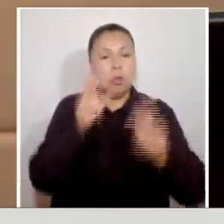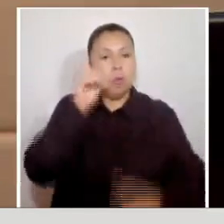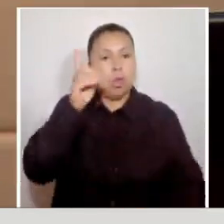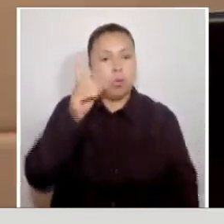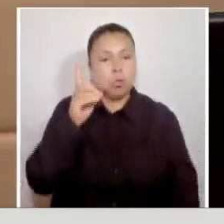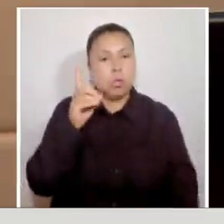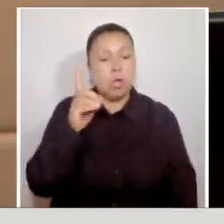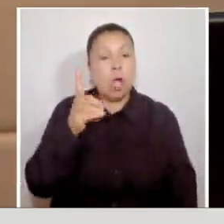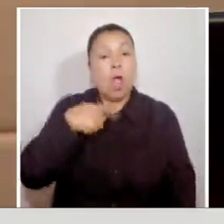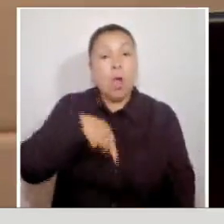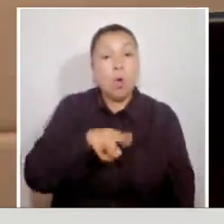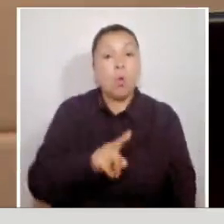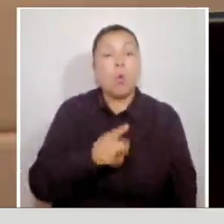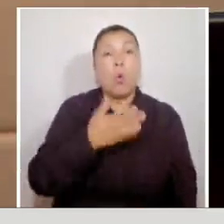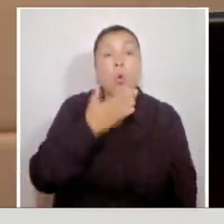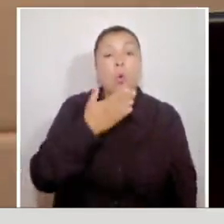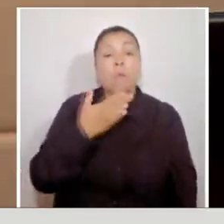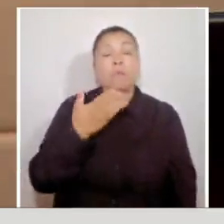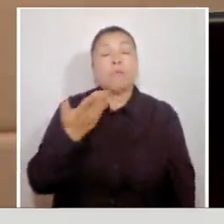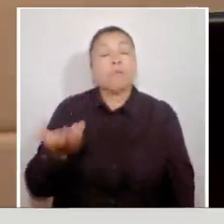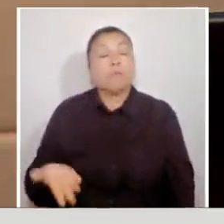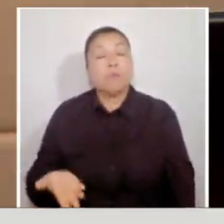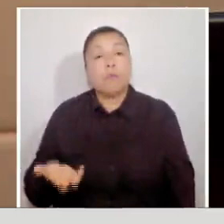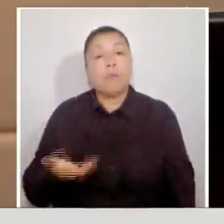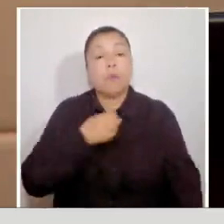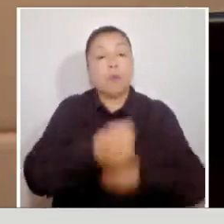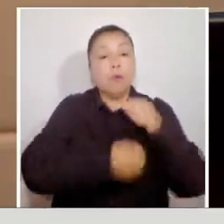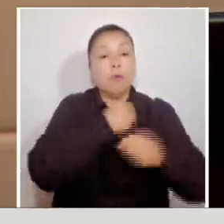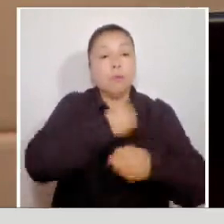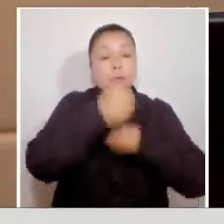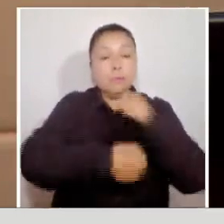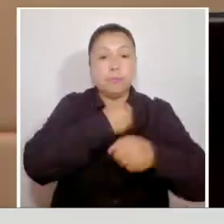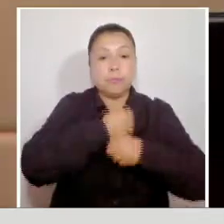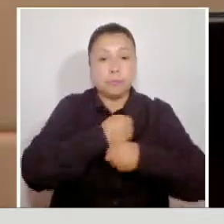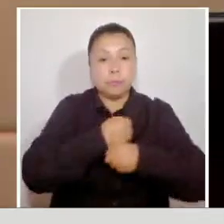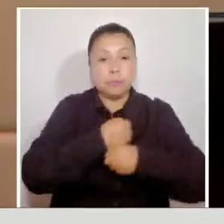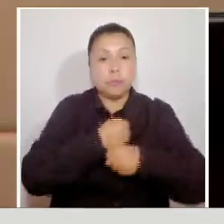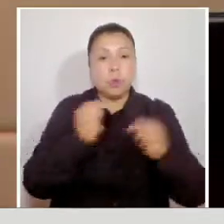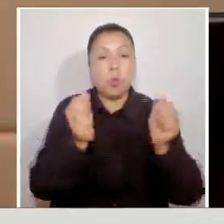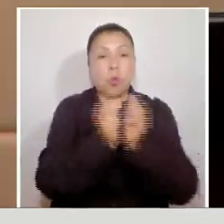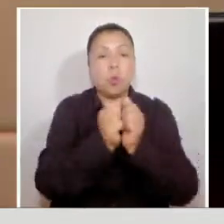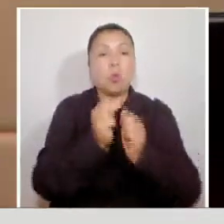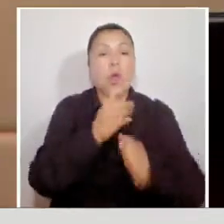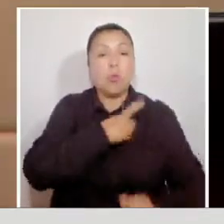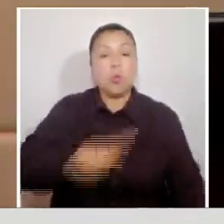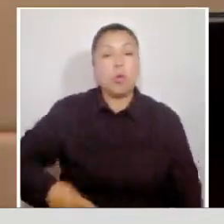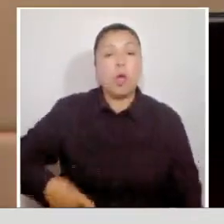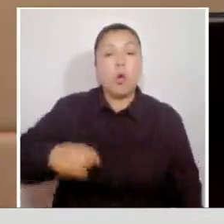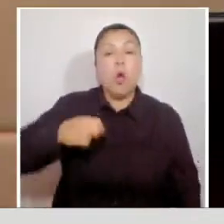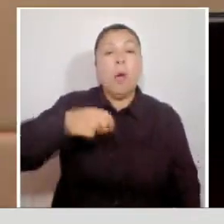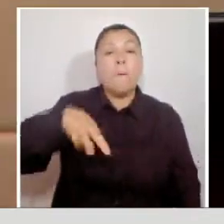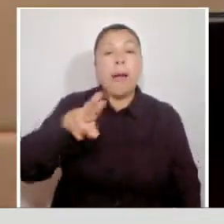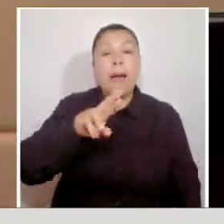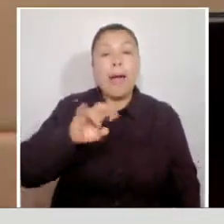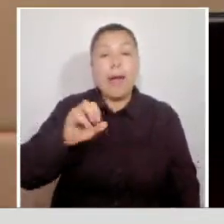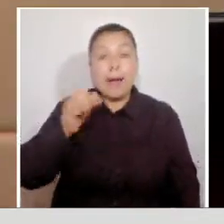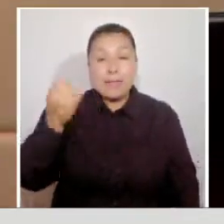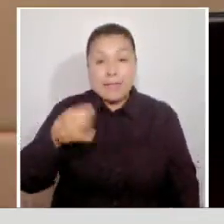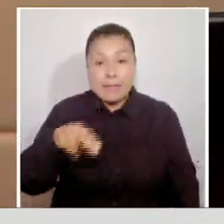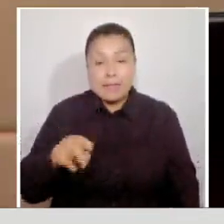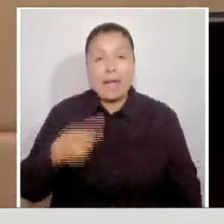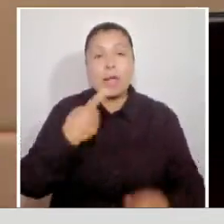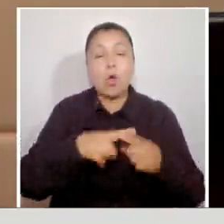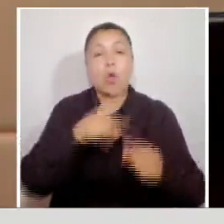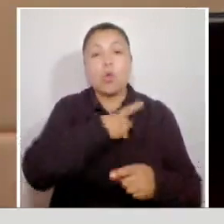luego de varios varios años en realidad junto a Carolina marzán y a otros diputados presionamos y transformamos